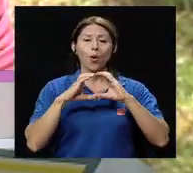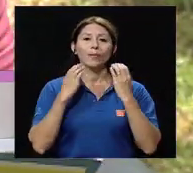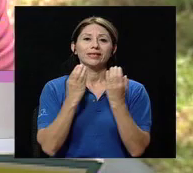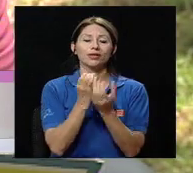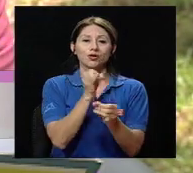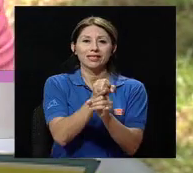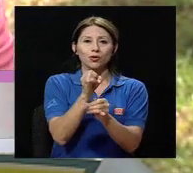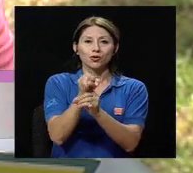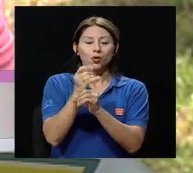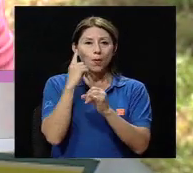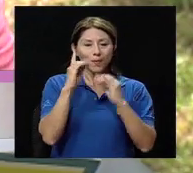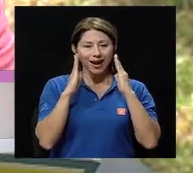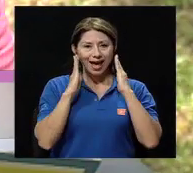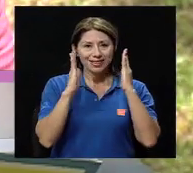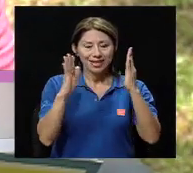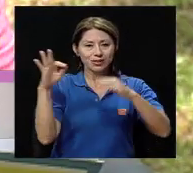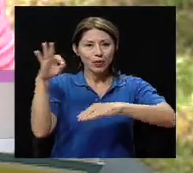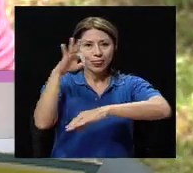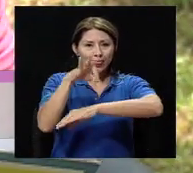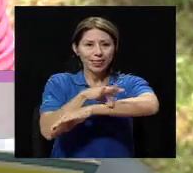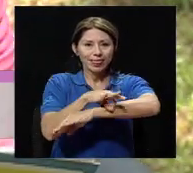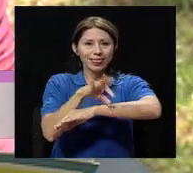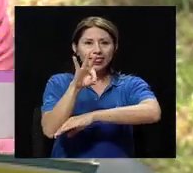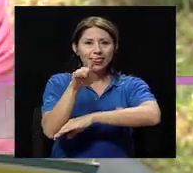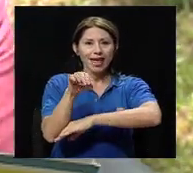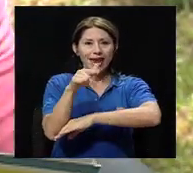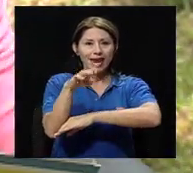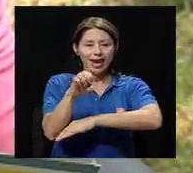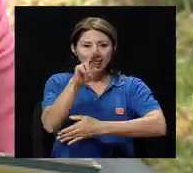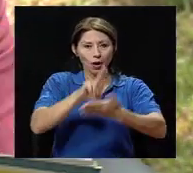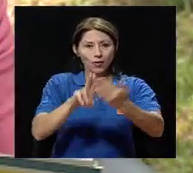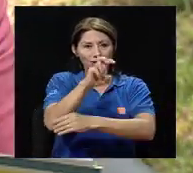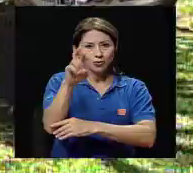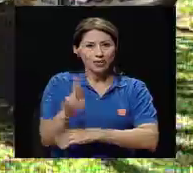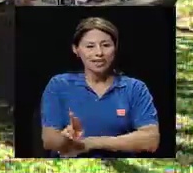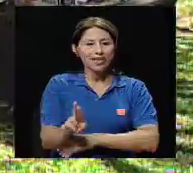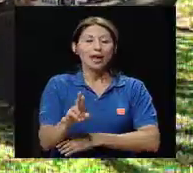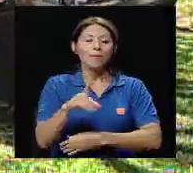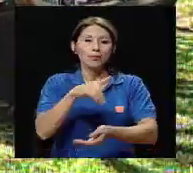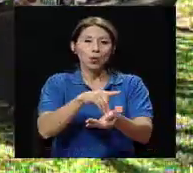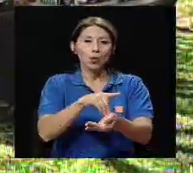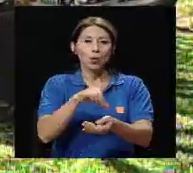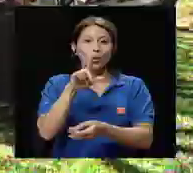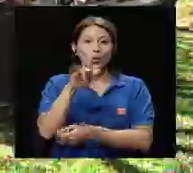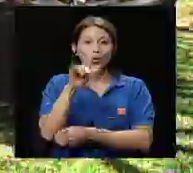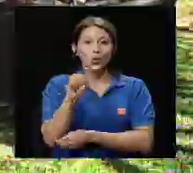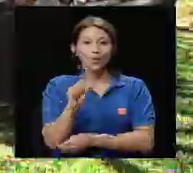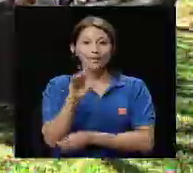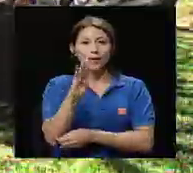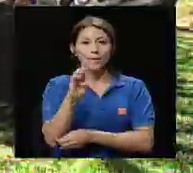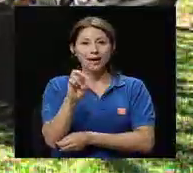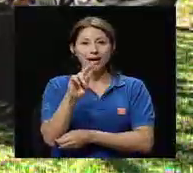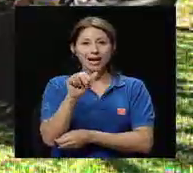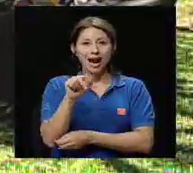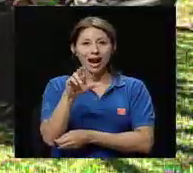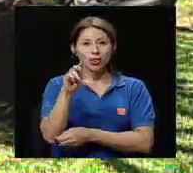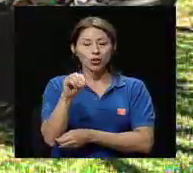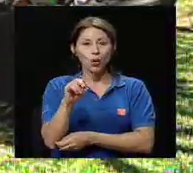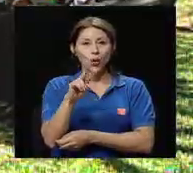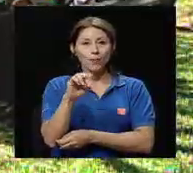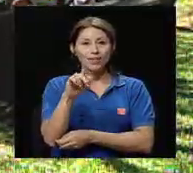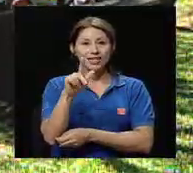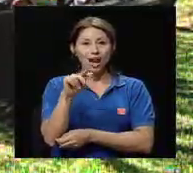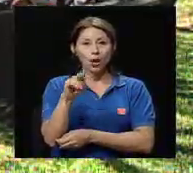miembros de la Comisión Institucional para Atención del Dengue de la Universidad de Costa Rica. Se trata del doctor Luis Bernardo